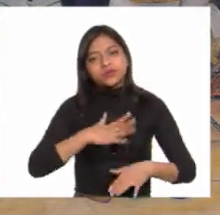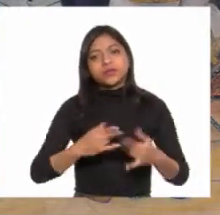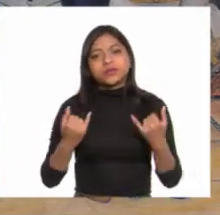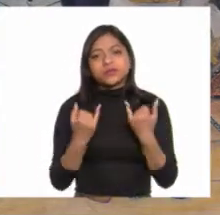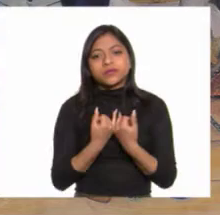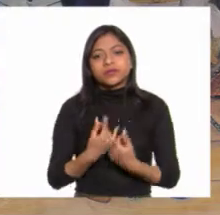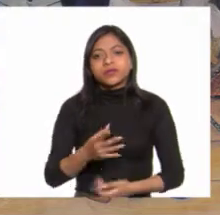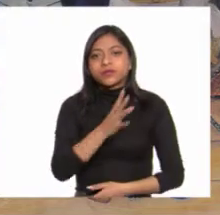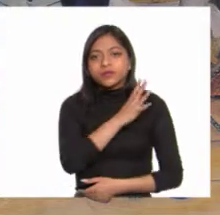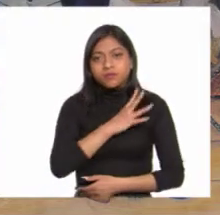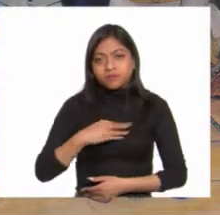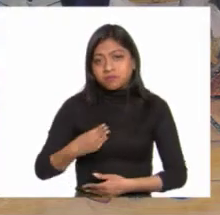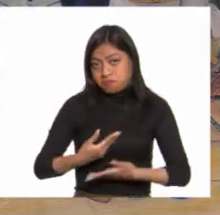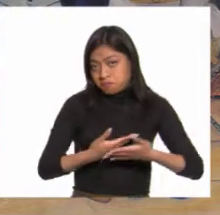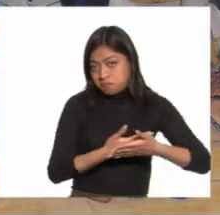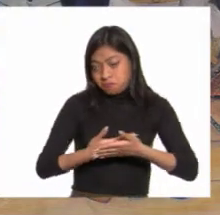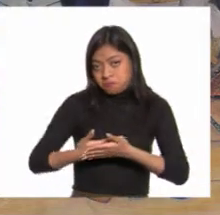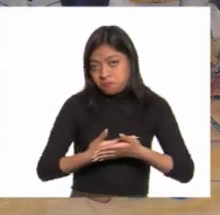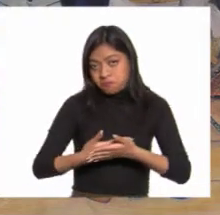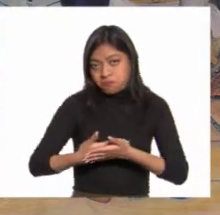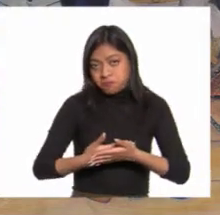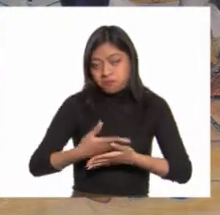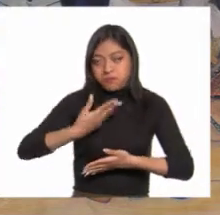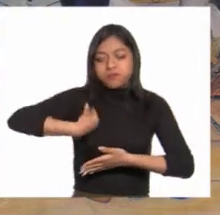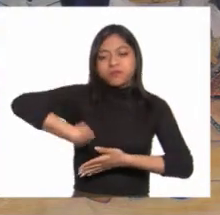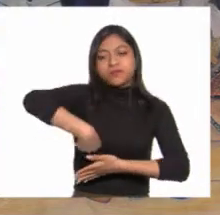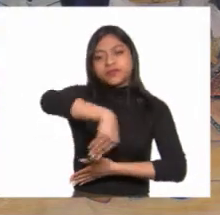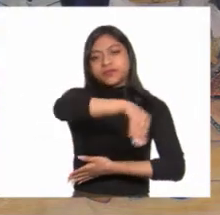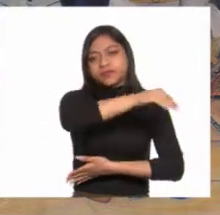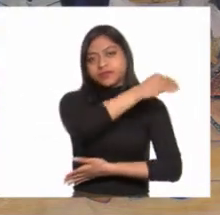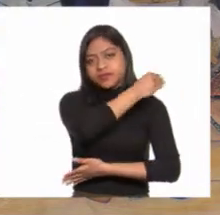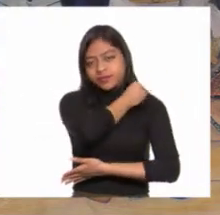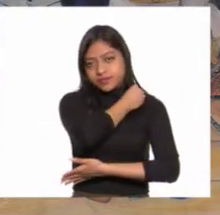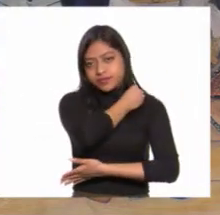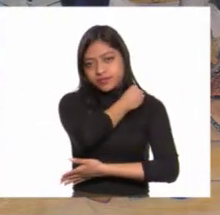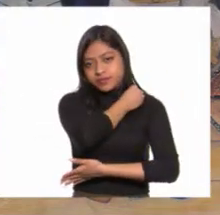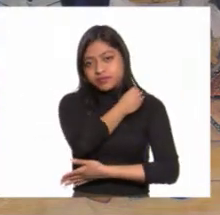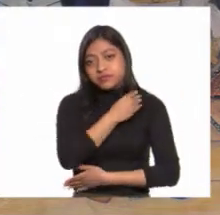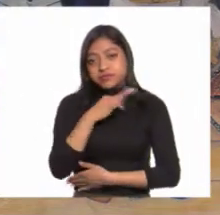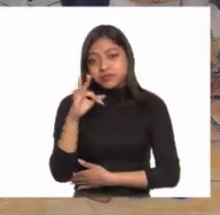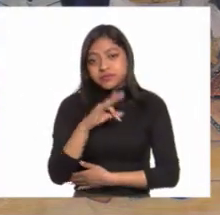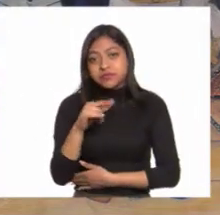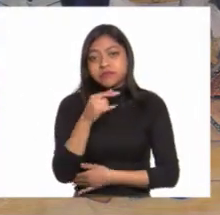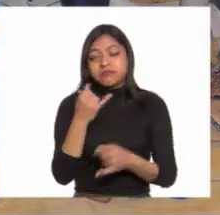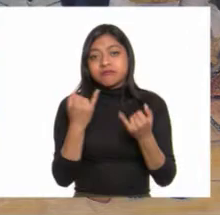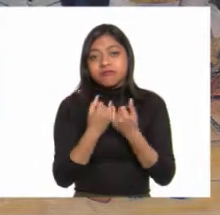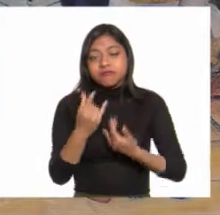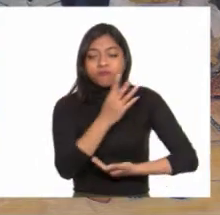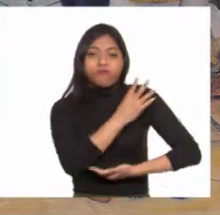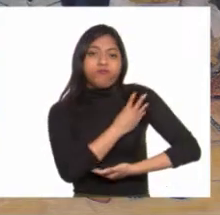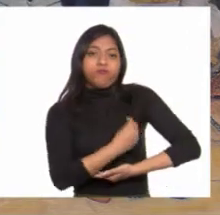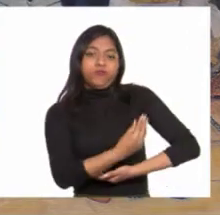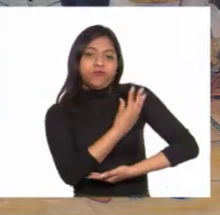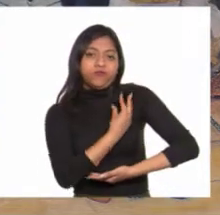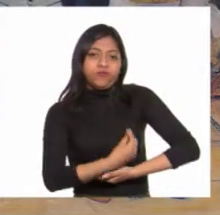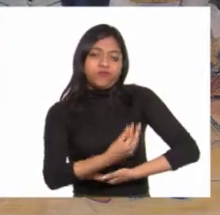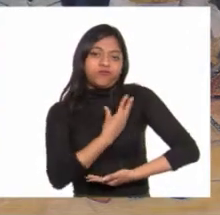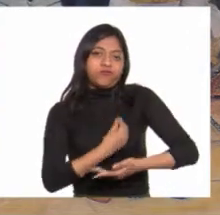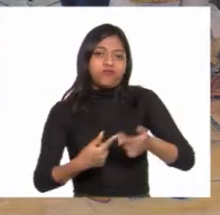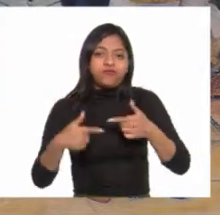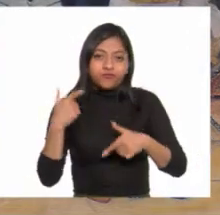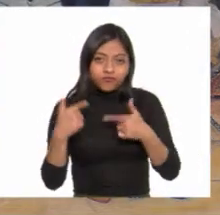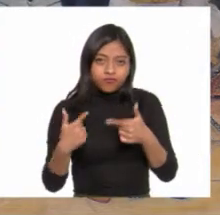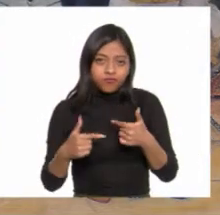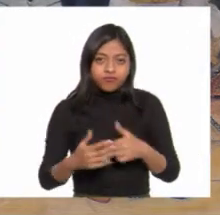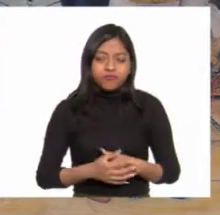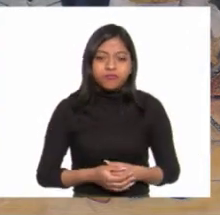hijo que lleva en brazos, envuelto en su rebozo. Probablemente hasta le está dando de comer. Podría